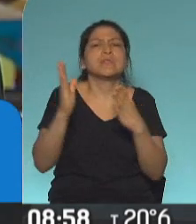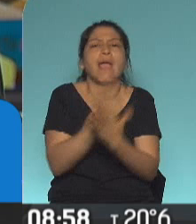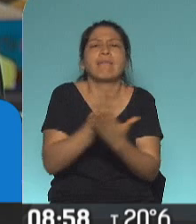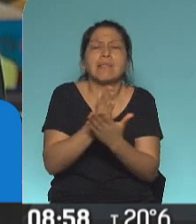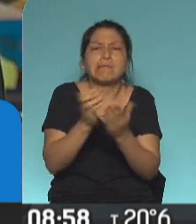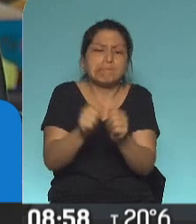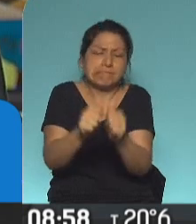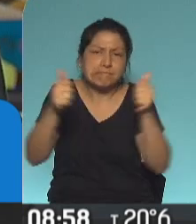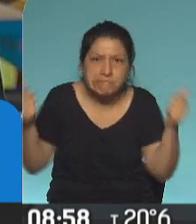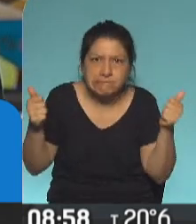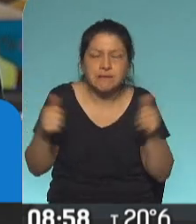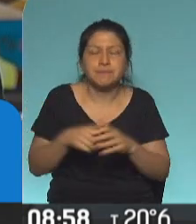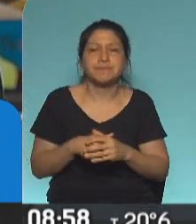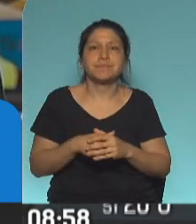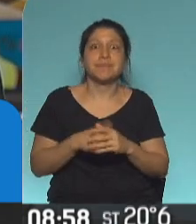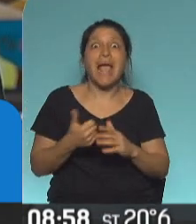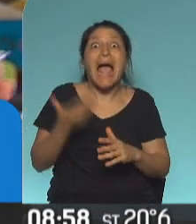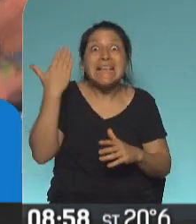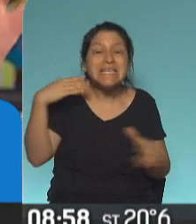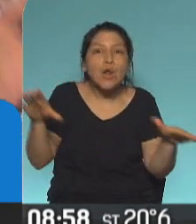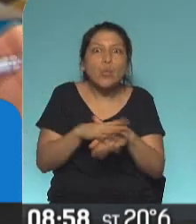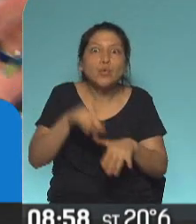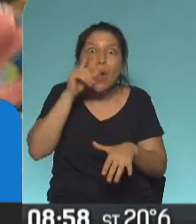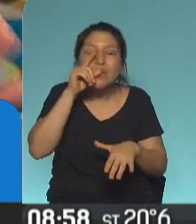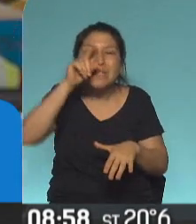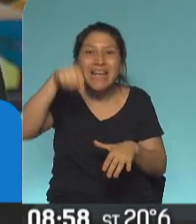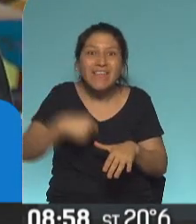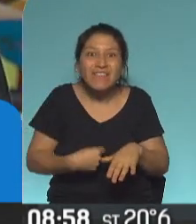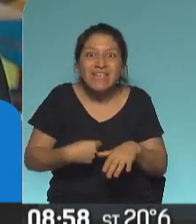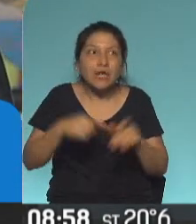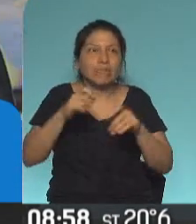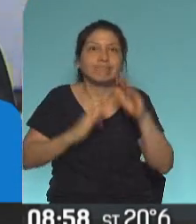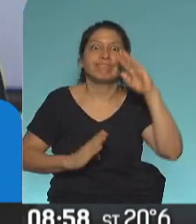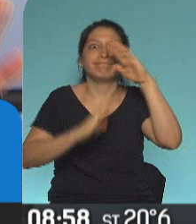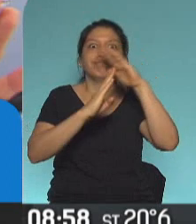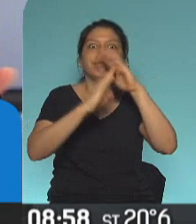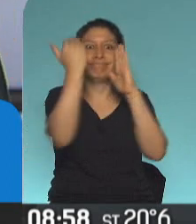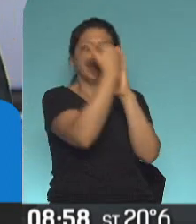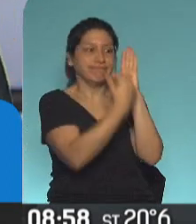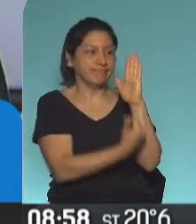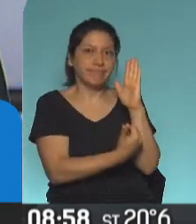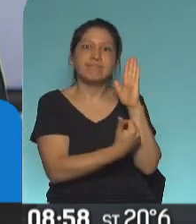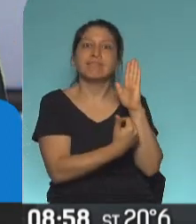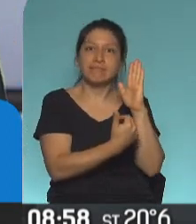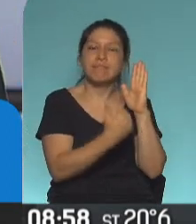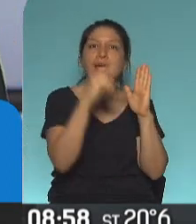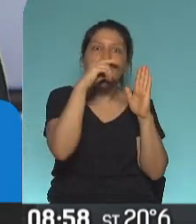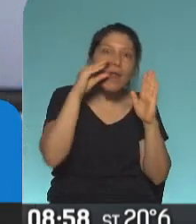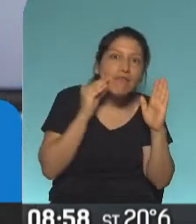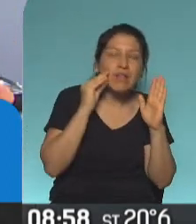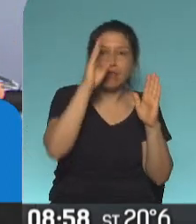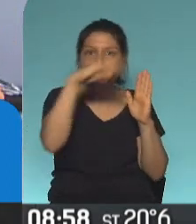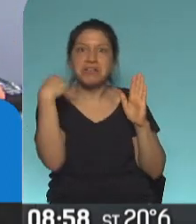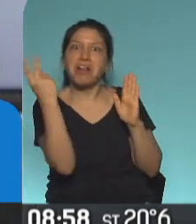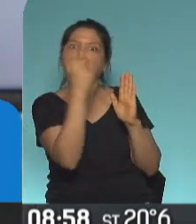pandemia ayer fue tendencia en twitter albert y christina tenían razón ese hashtag se utilizó durante toda la tarde